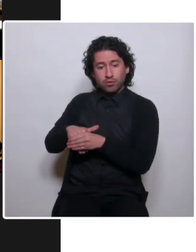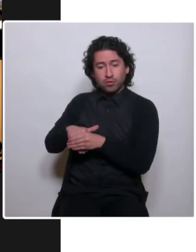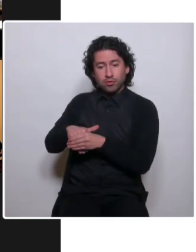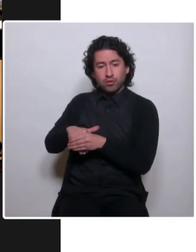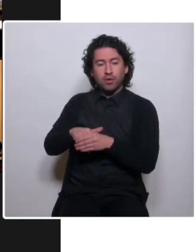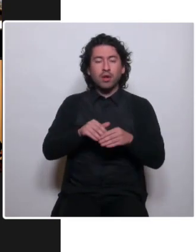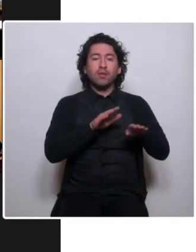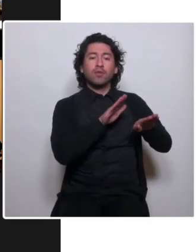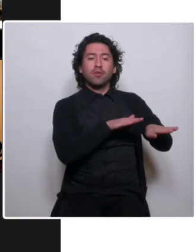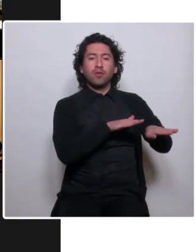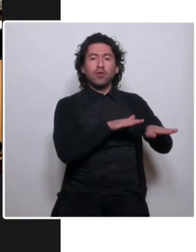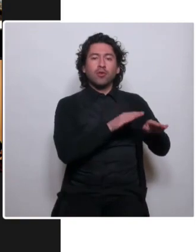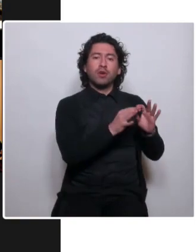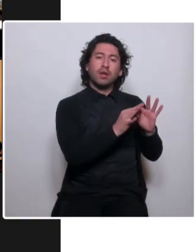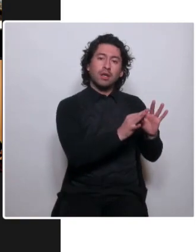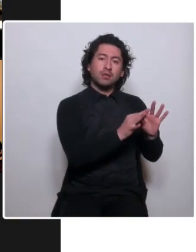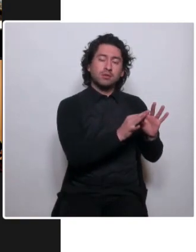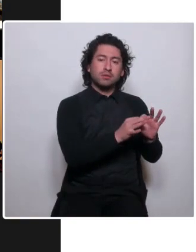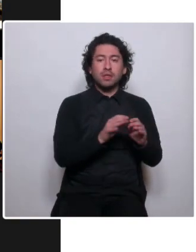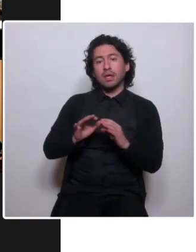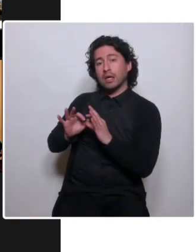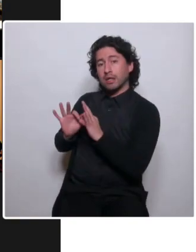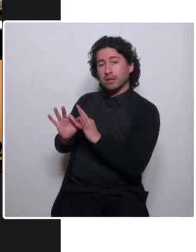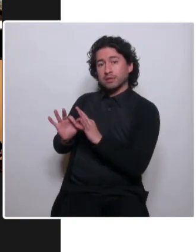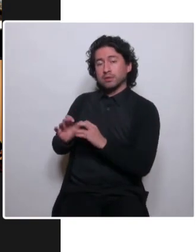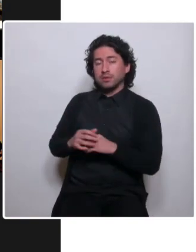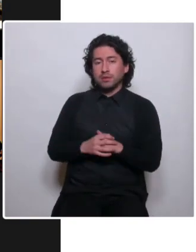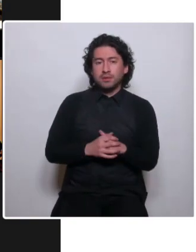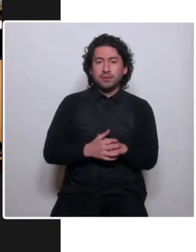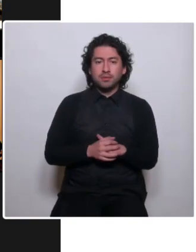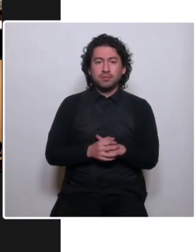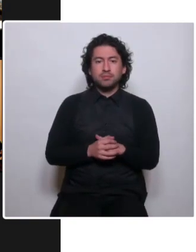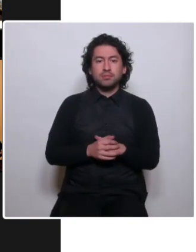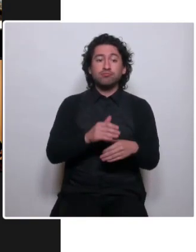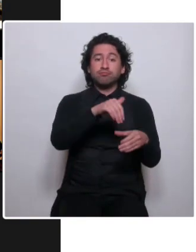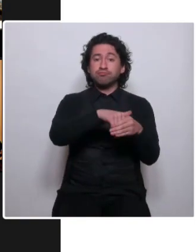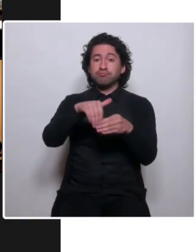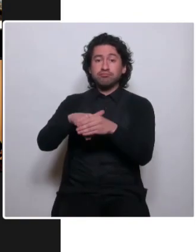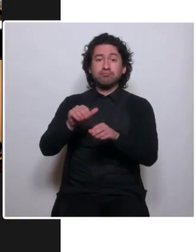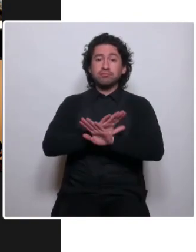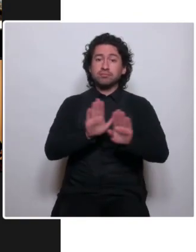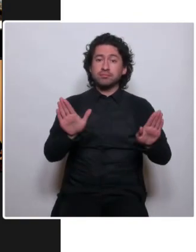A favor, señor secretario. Gracias. Gracias. Terminada la votación.